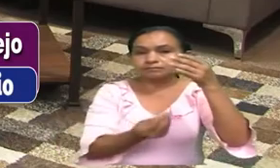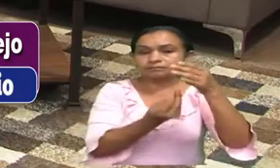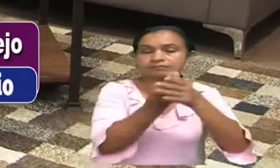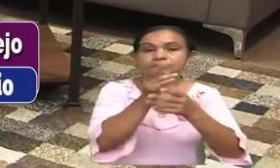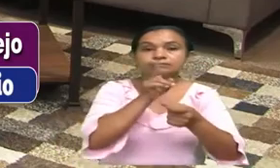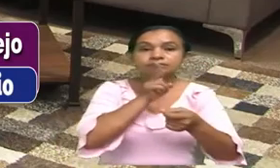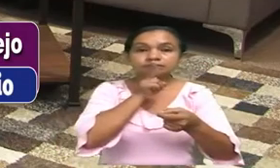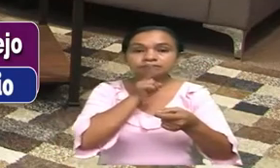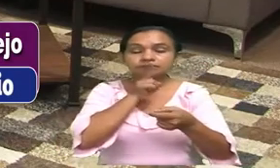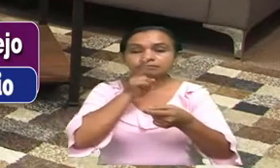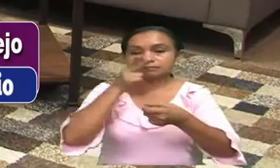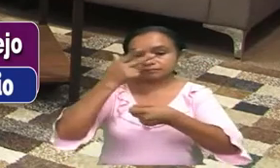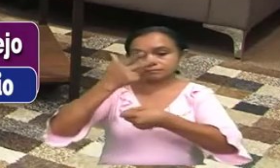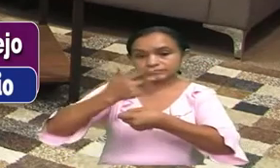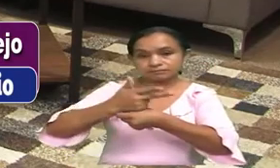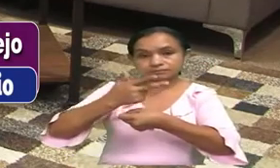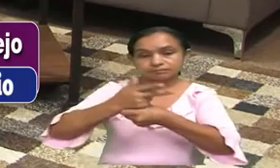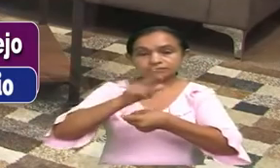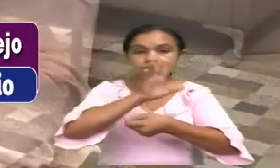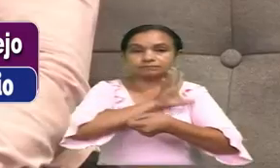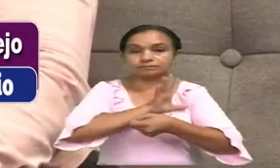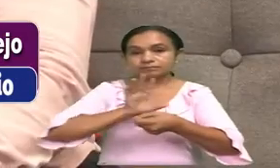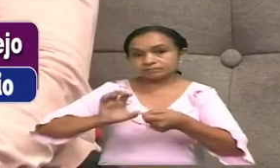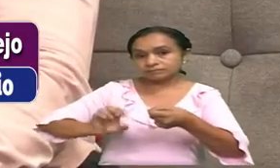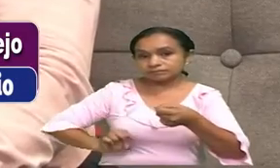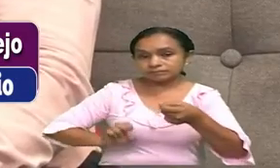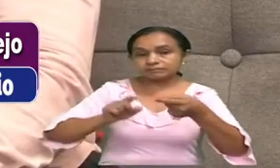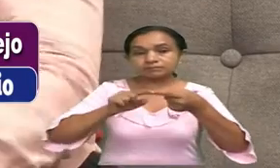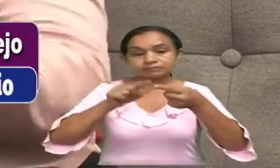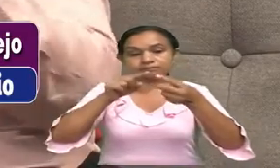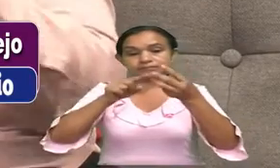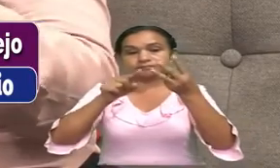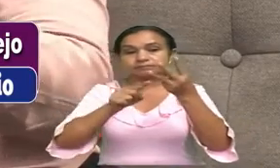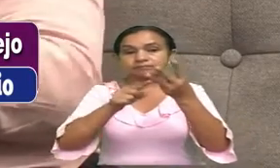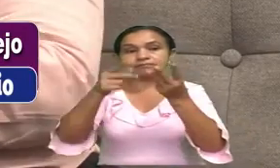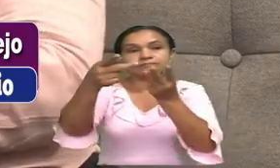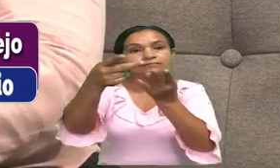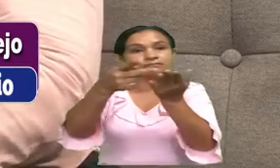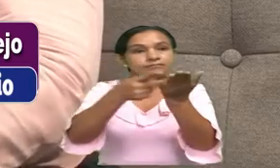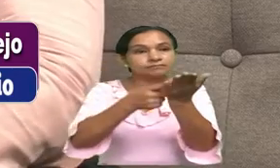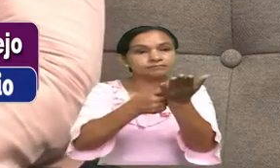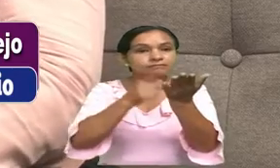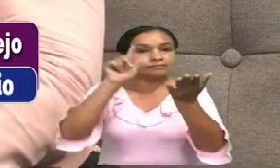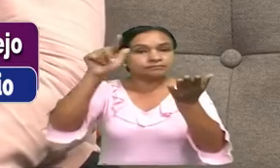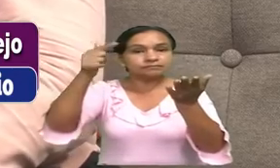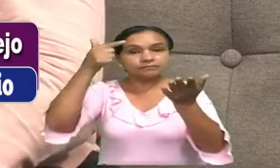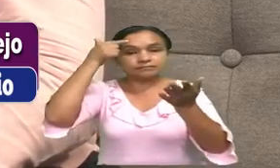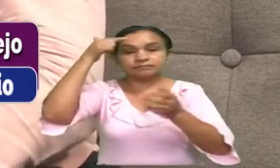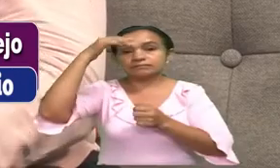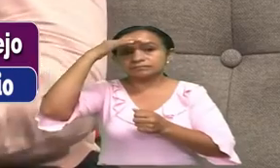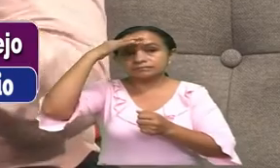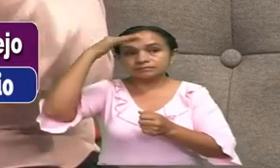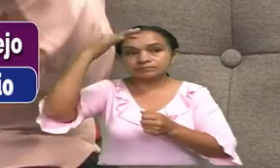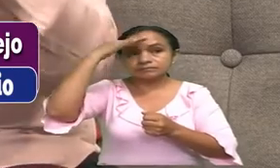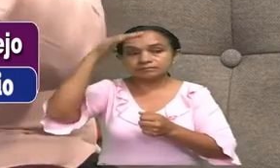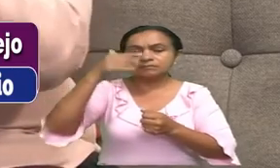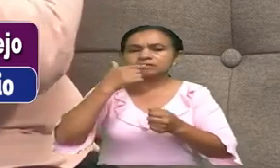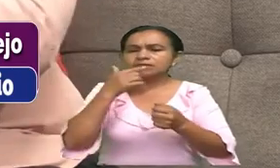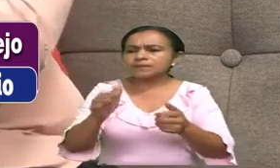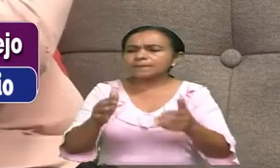Honduras, Guatemala y El Salvador. Ese okay. es un gran proyecto que tiene el gobierno mexicano